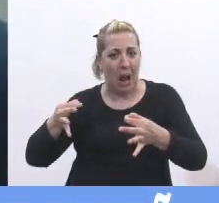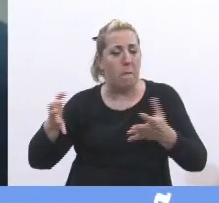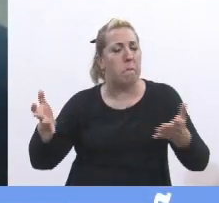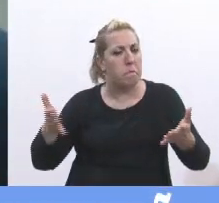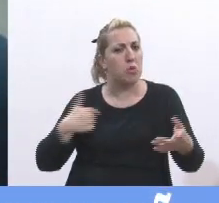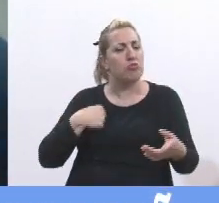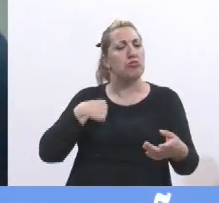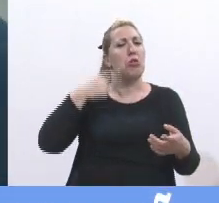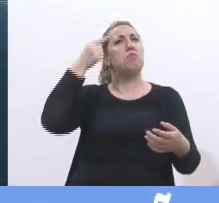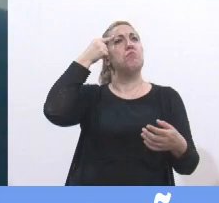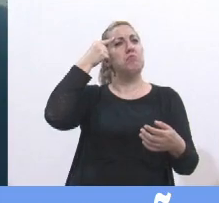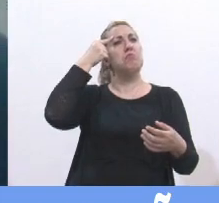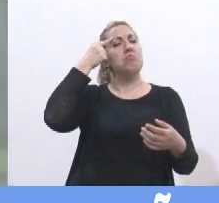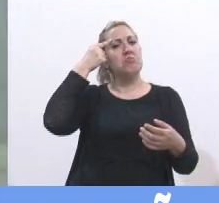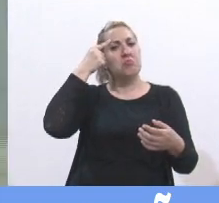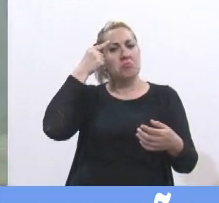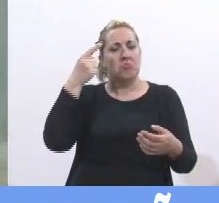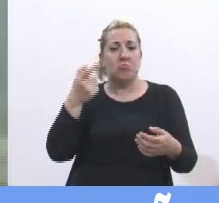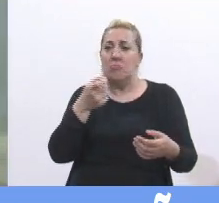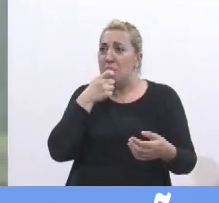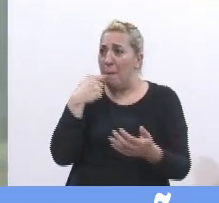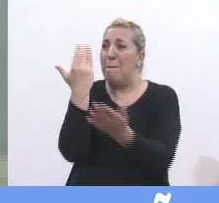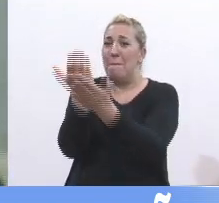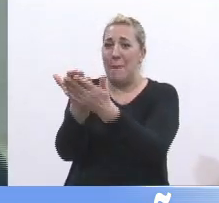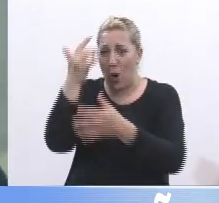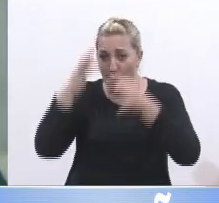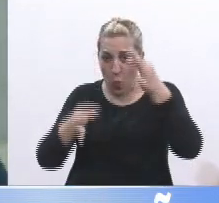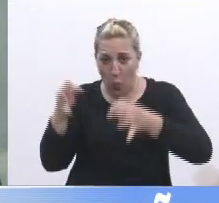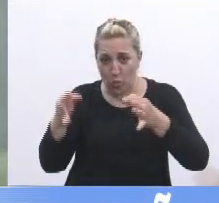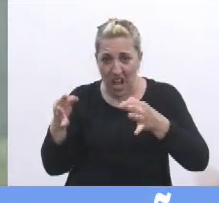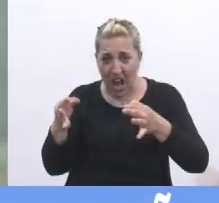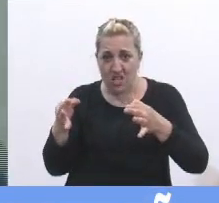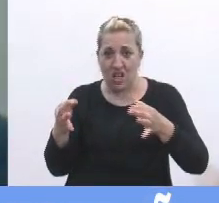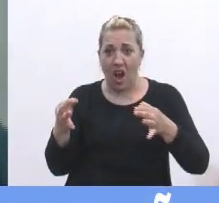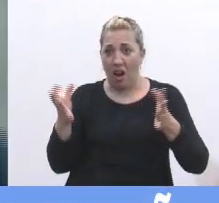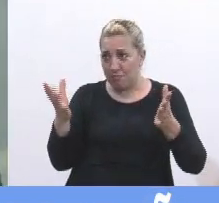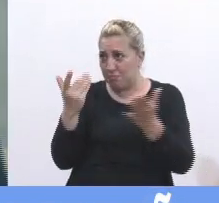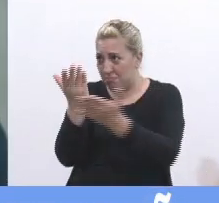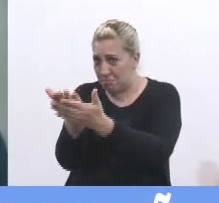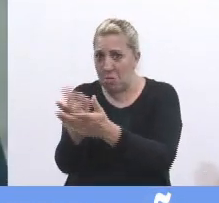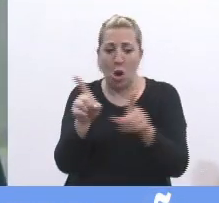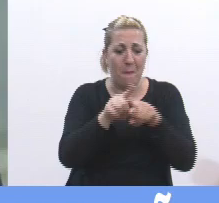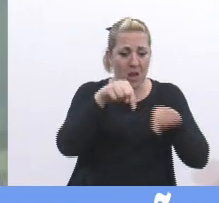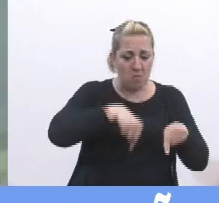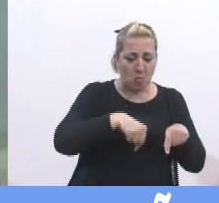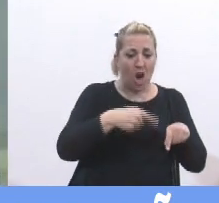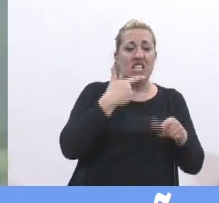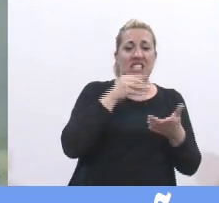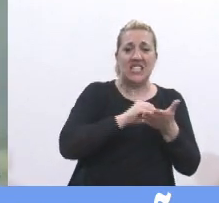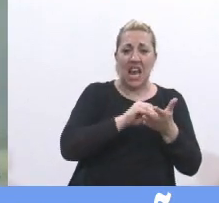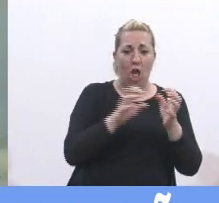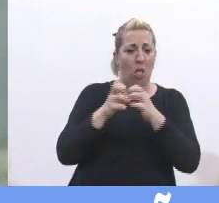me pregunto, si vamos a plantearlo en la justicia, vamos a venir a debatirlo en el Senado, ¿por qué no lo planteamos?